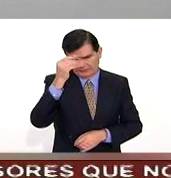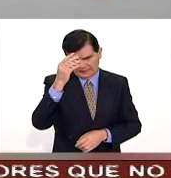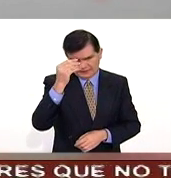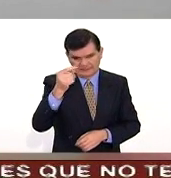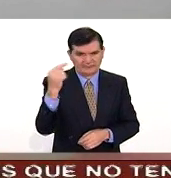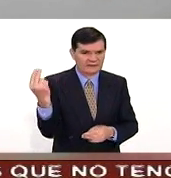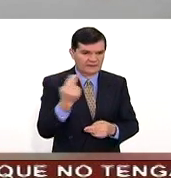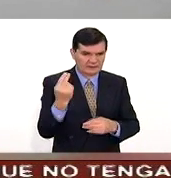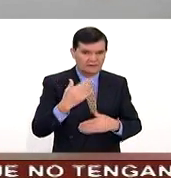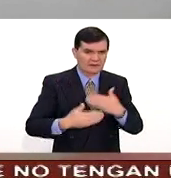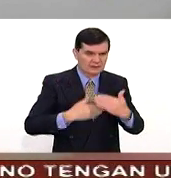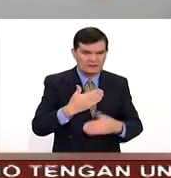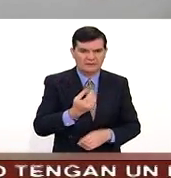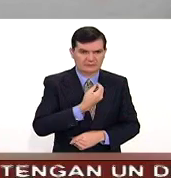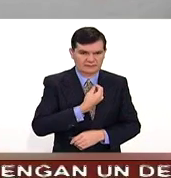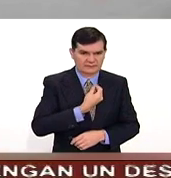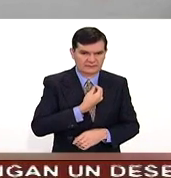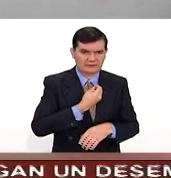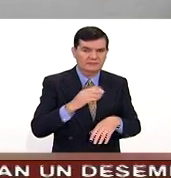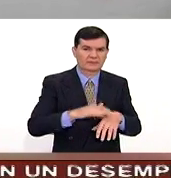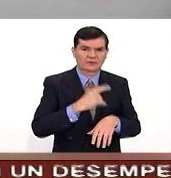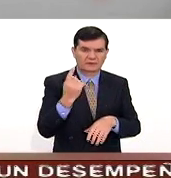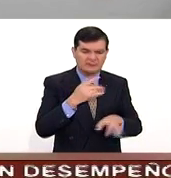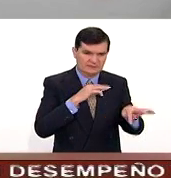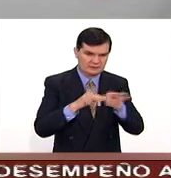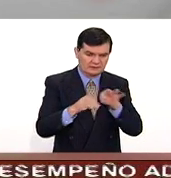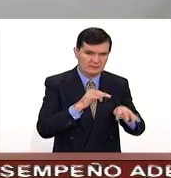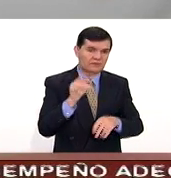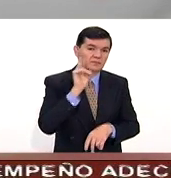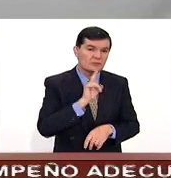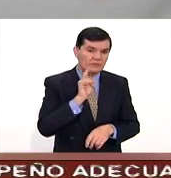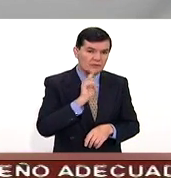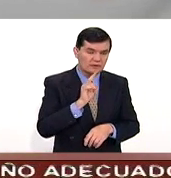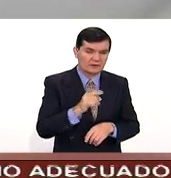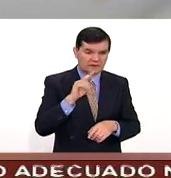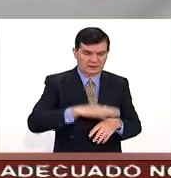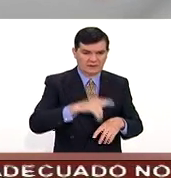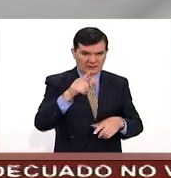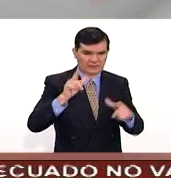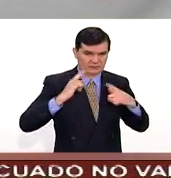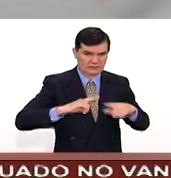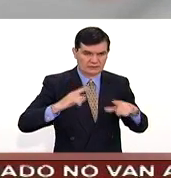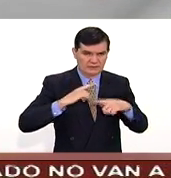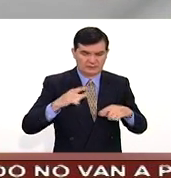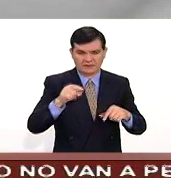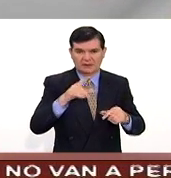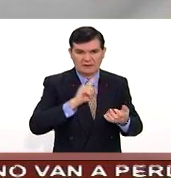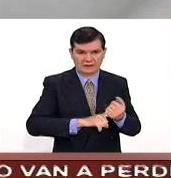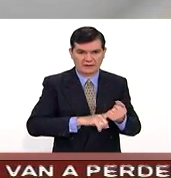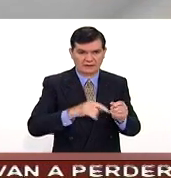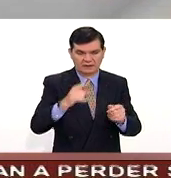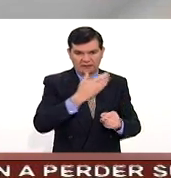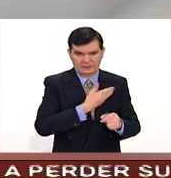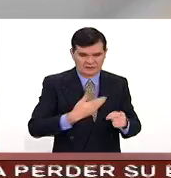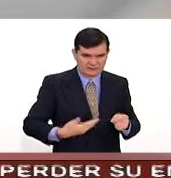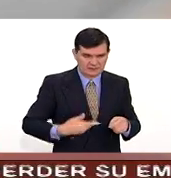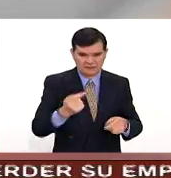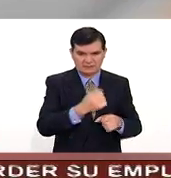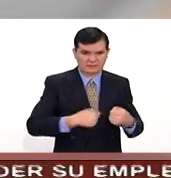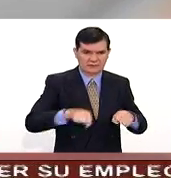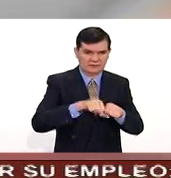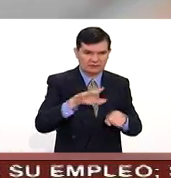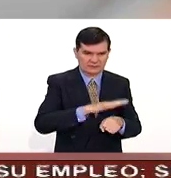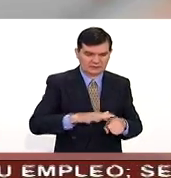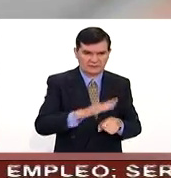se van a tener que aguantar, porque el trabajo de las mujeres en el Poder Judicial, en el Poder Ejecutivo, en la sociedad